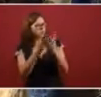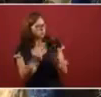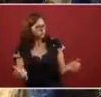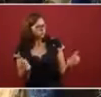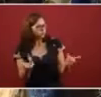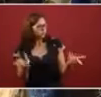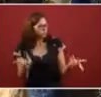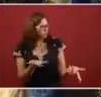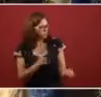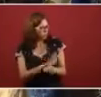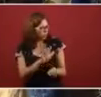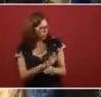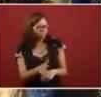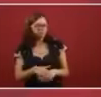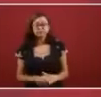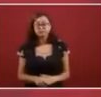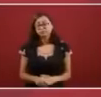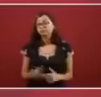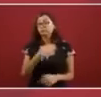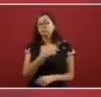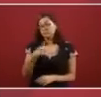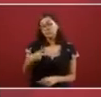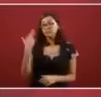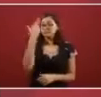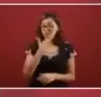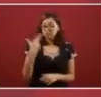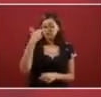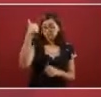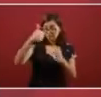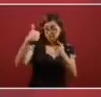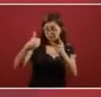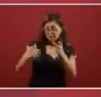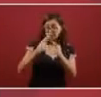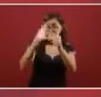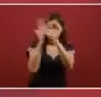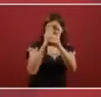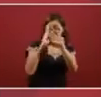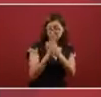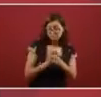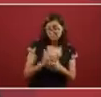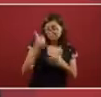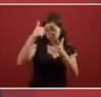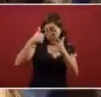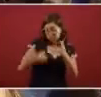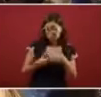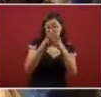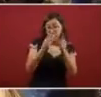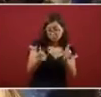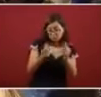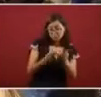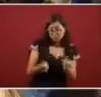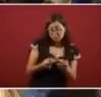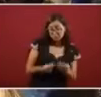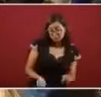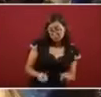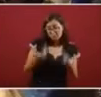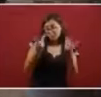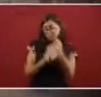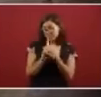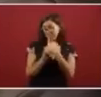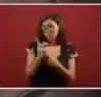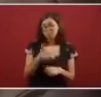de los nombres? Pues revisar cada uno de los expedientes y resolverlo casuísticamente. También hay el compromiso de ustedes,